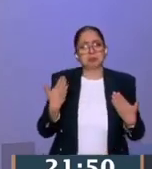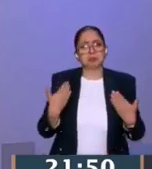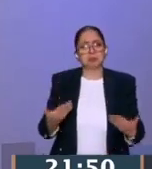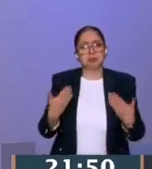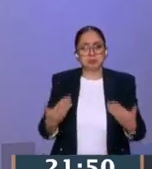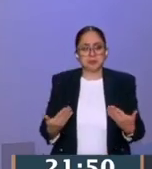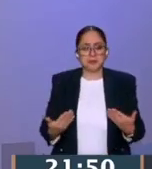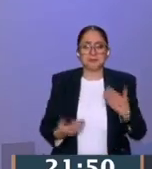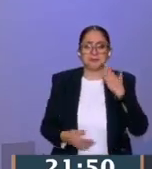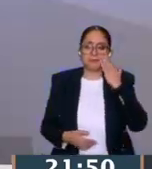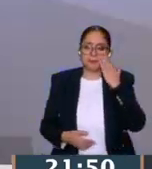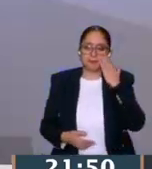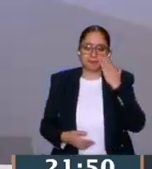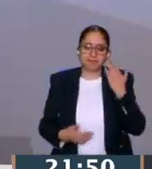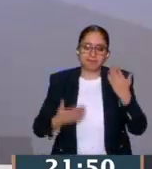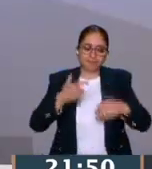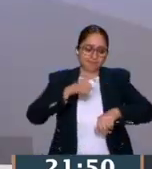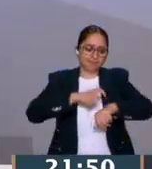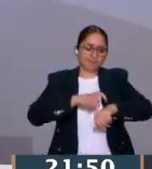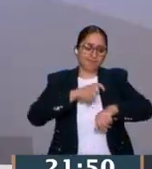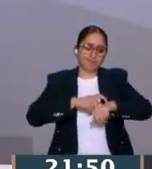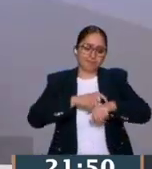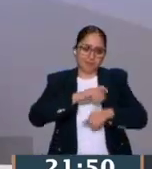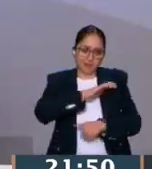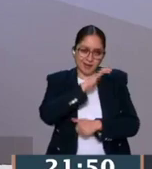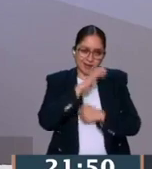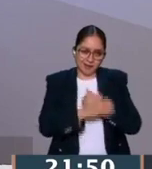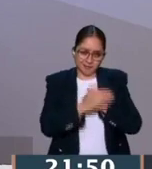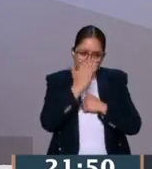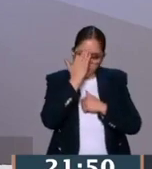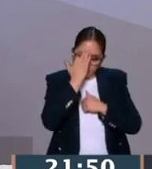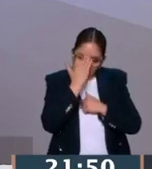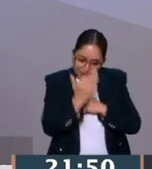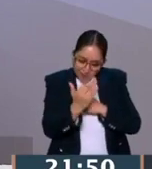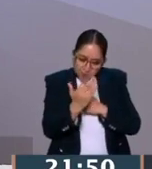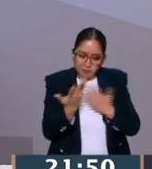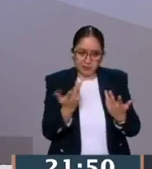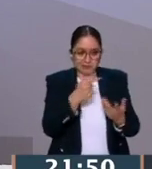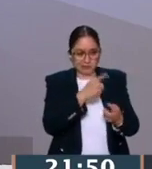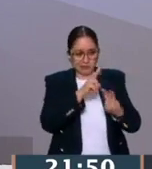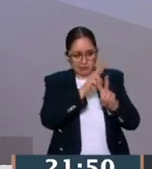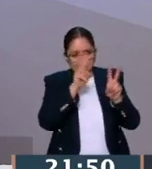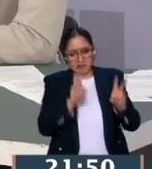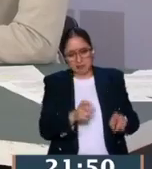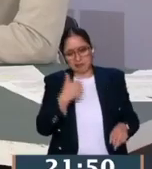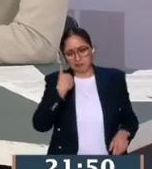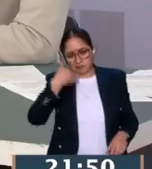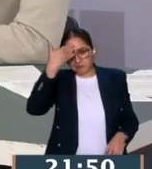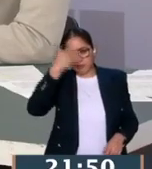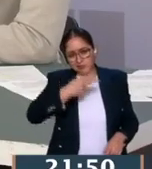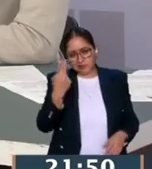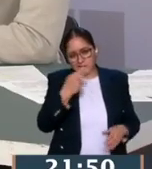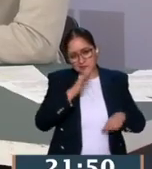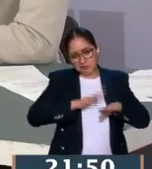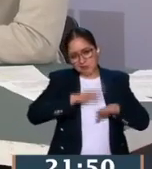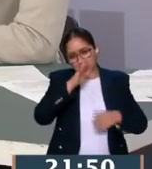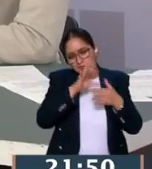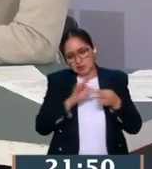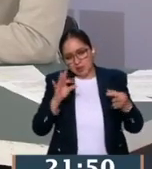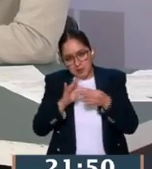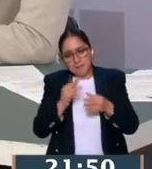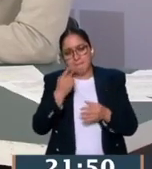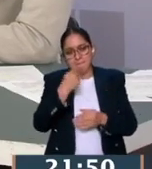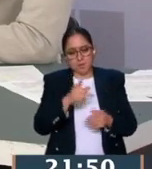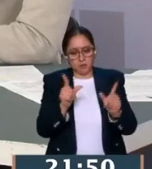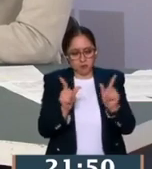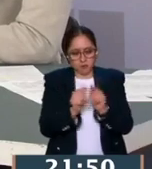visto, pero bueno, pues lamentablemente se nos acabó el tiempo, son temas que dan para mucho, pero ahí está ya un poquito